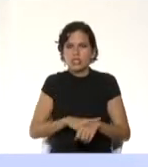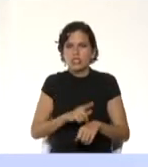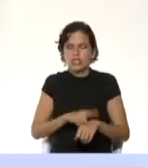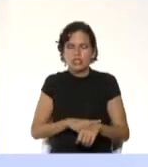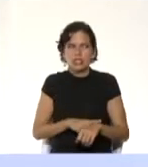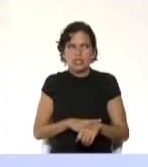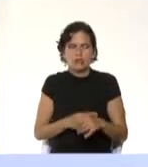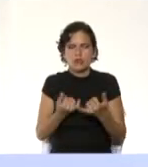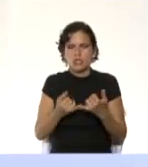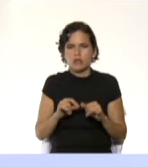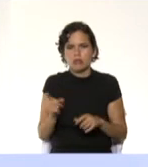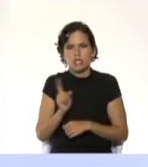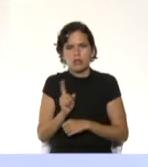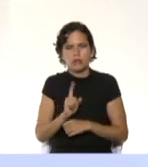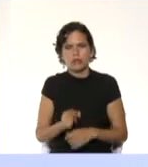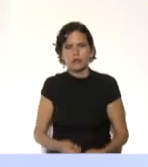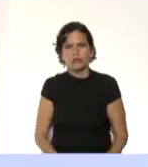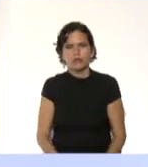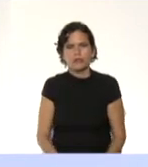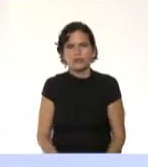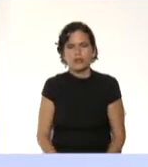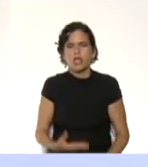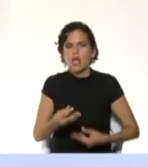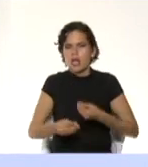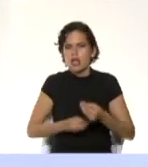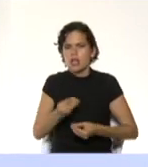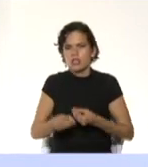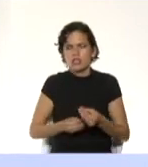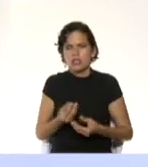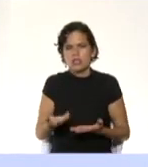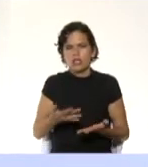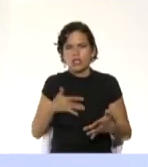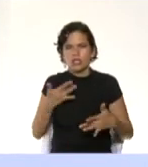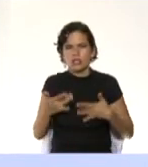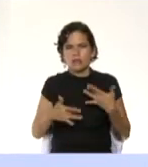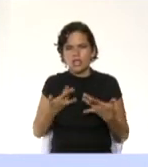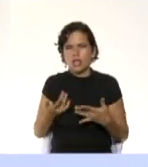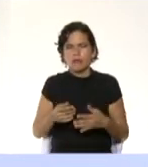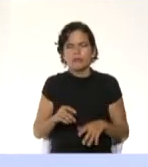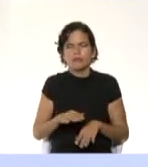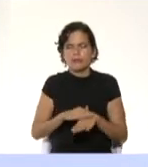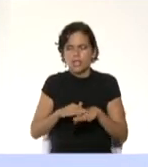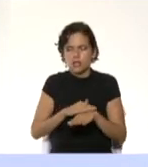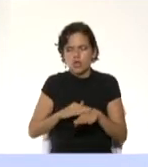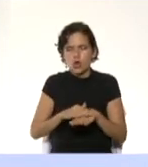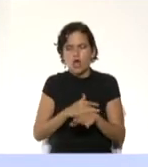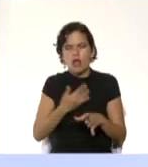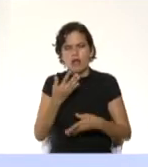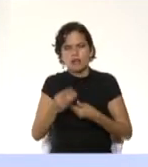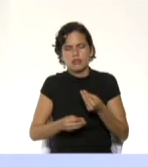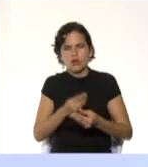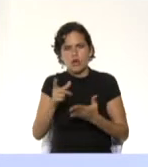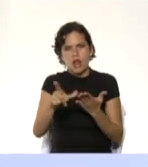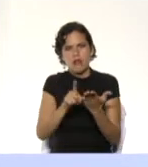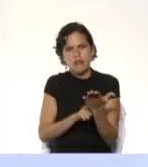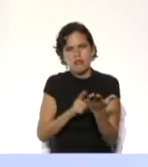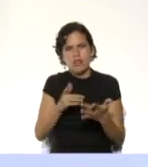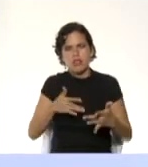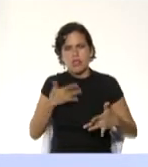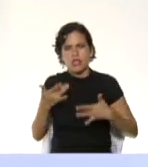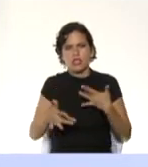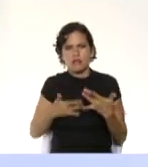Realizar una lista de actividades con prioridades. Bueno, ¿cuál es mi prioridad